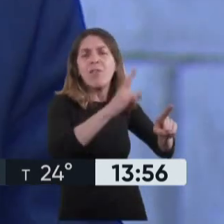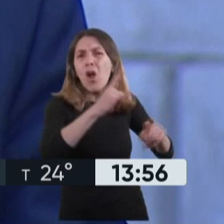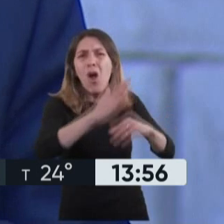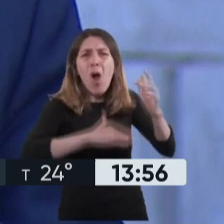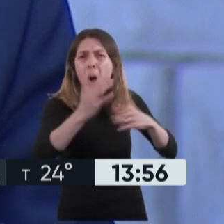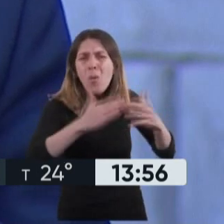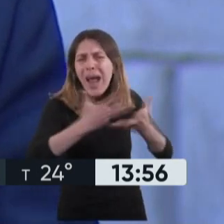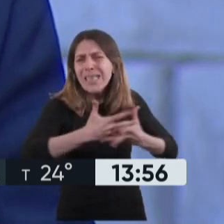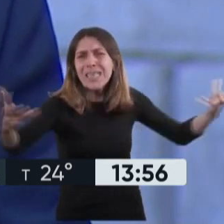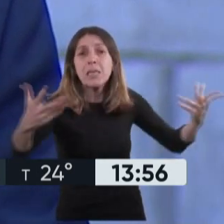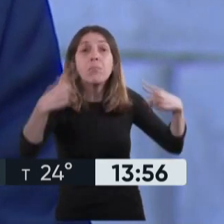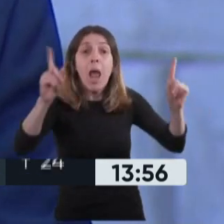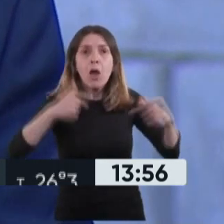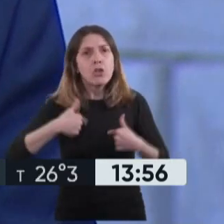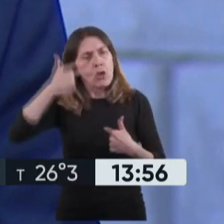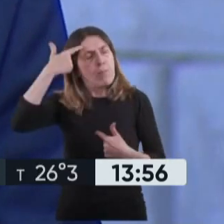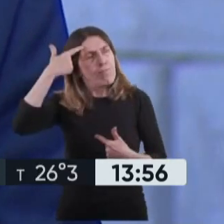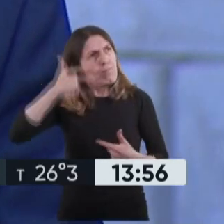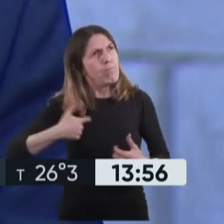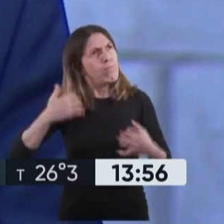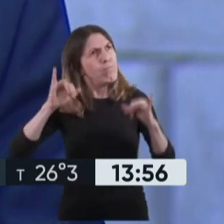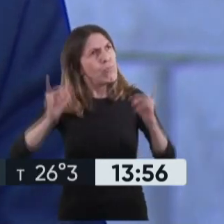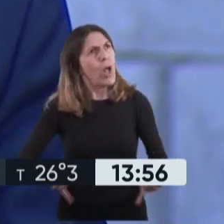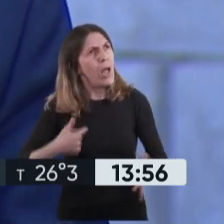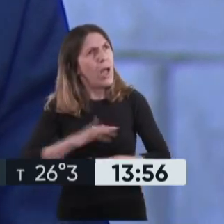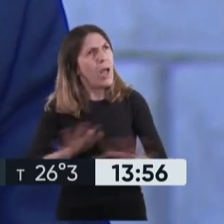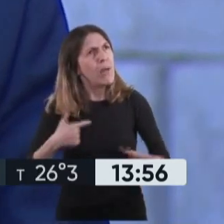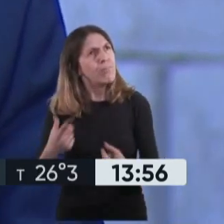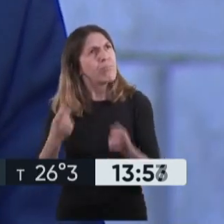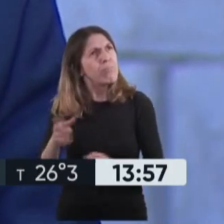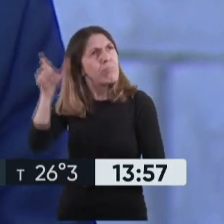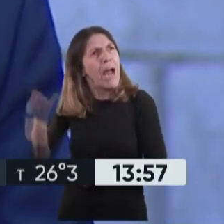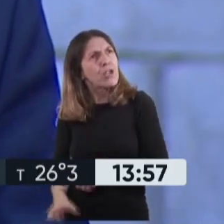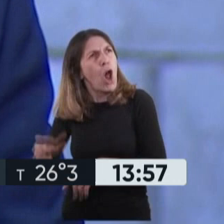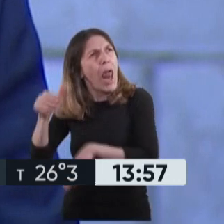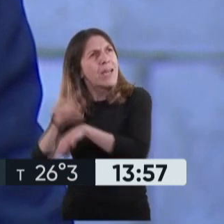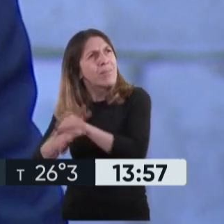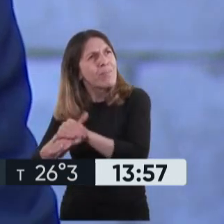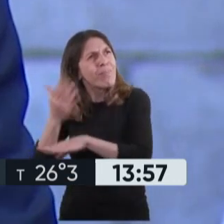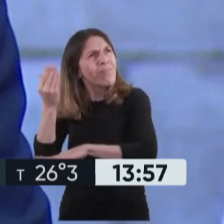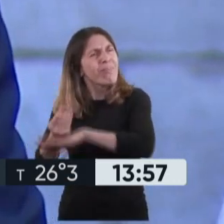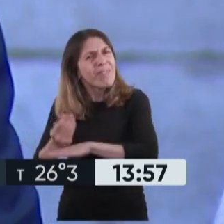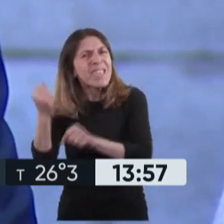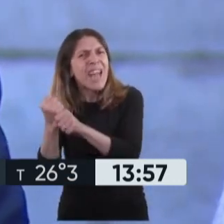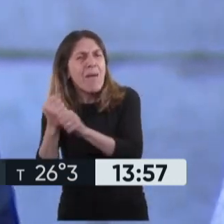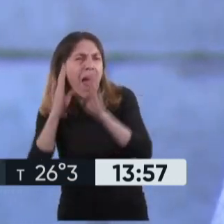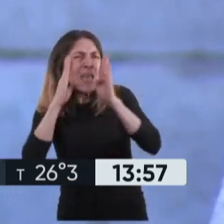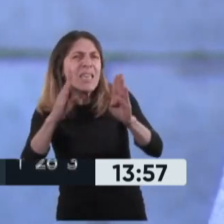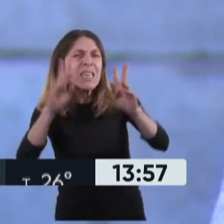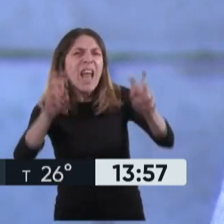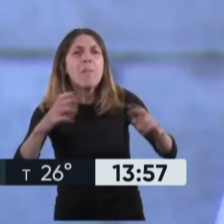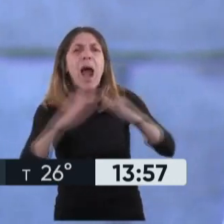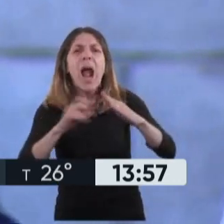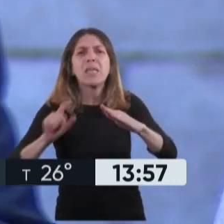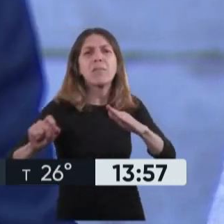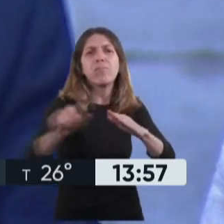pero yo necesitaba estaba convencido que necesitaba a alguien que sólo piense en el techo de la gente porque cuando uno